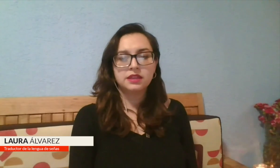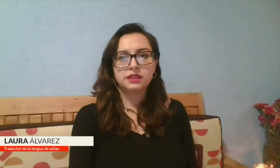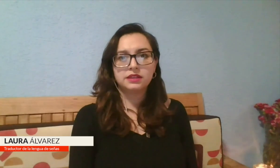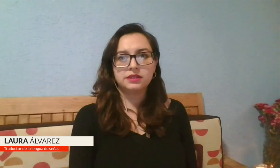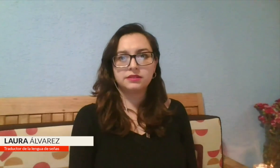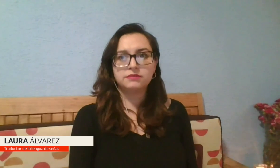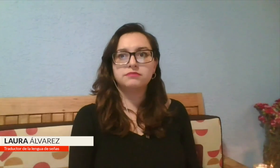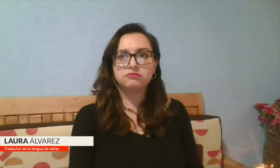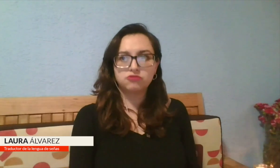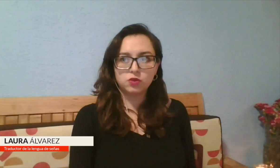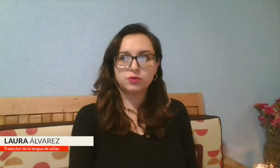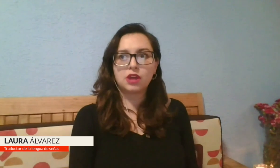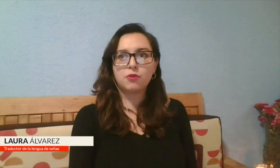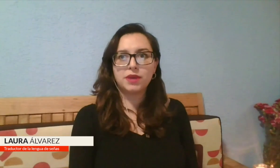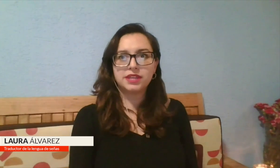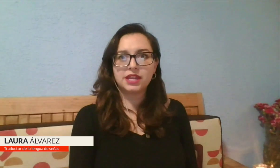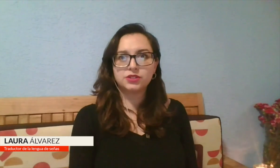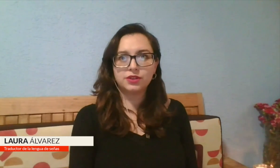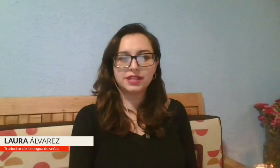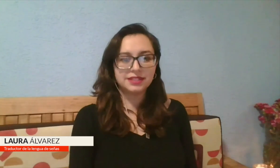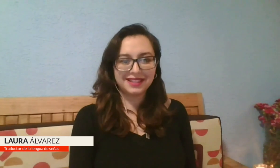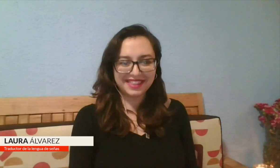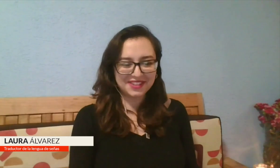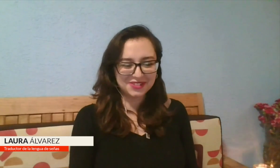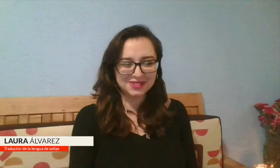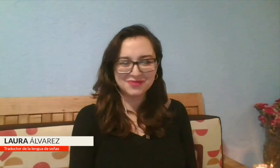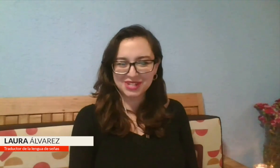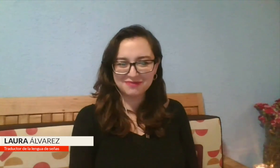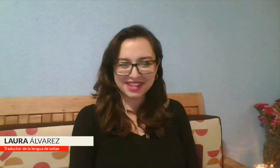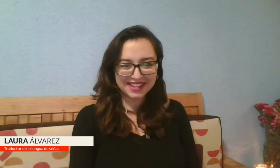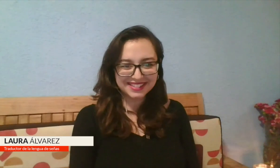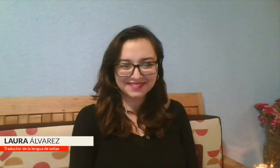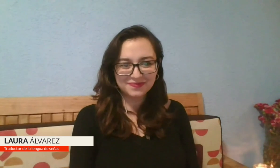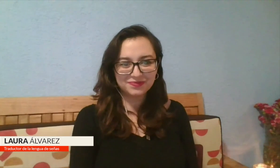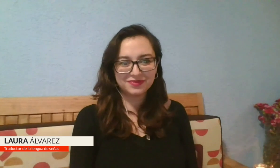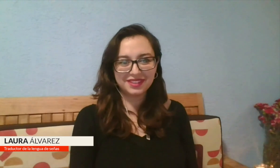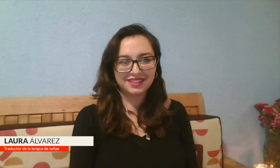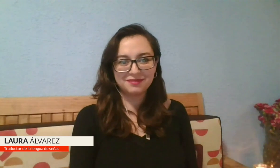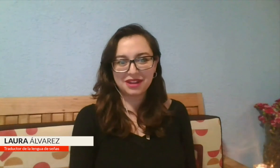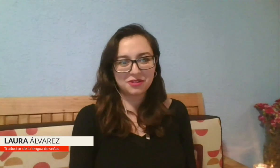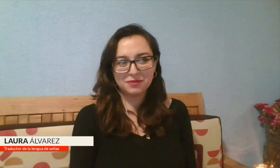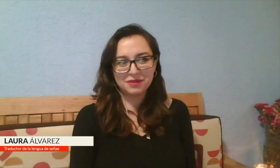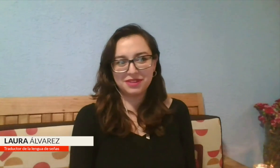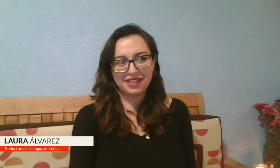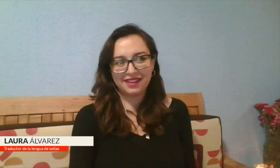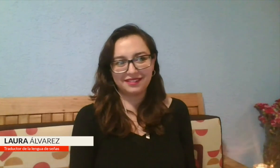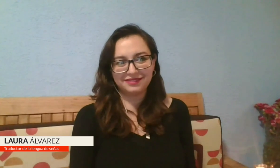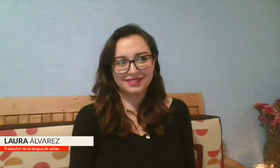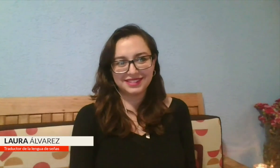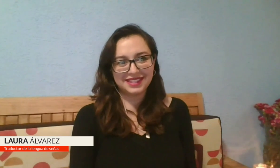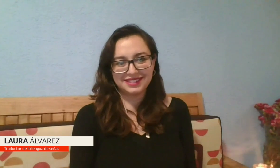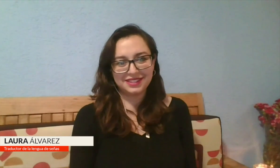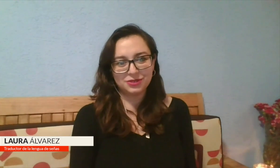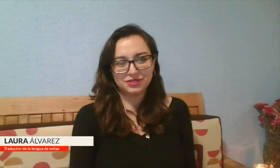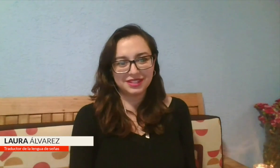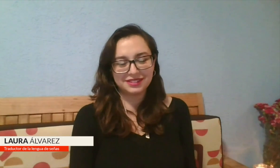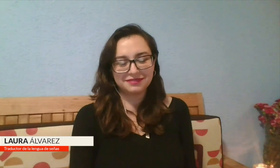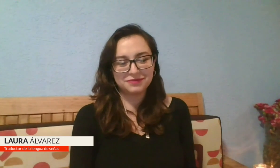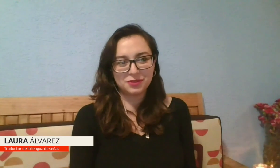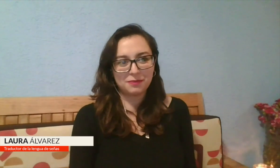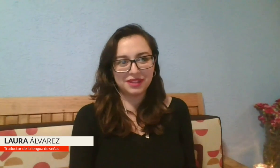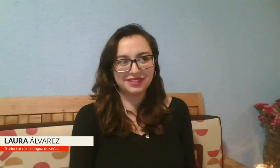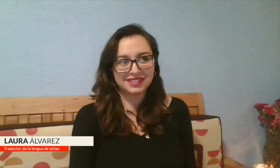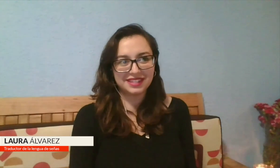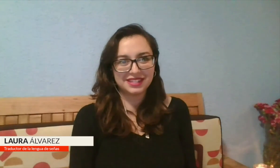discapacidad. Tuve una compañera sorda, hasta el día de hoy somos amigas y marcó mi vida desde ese